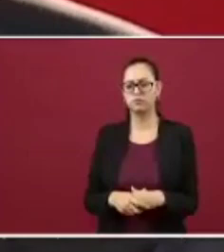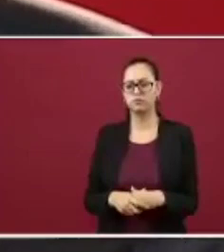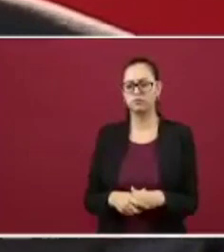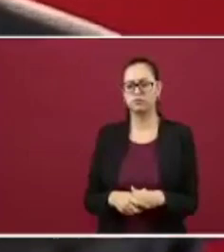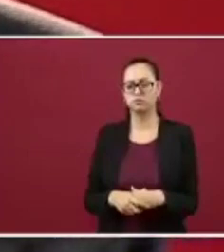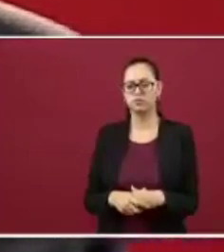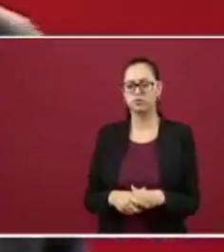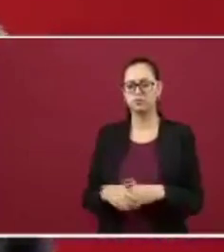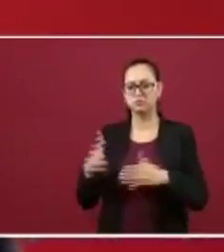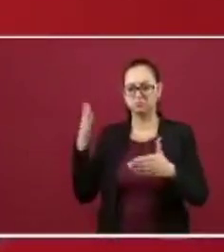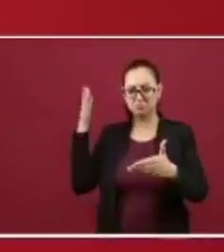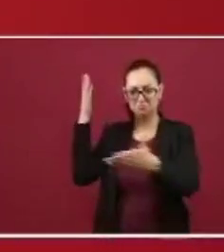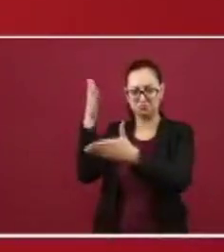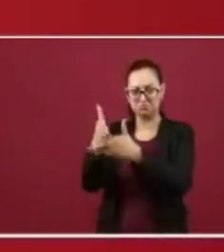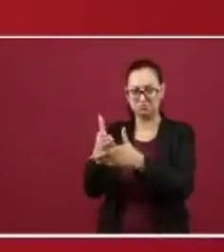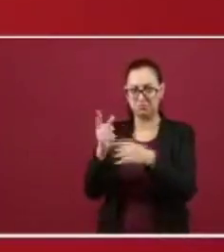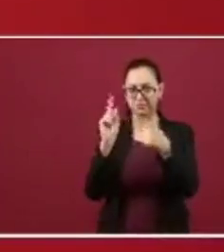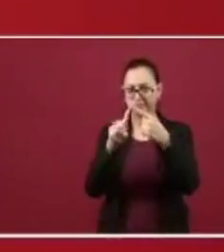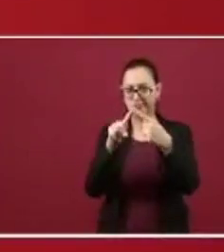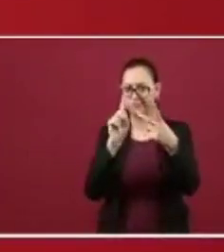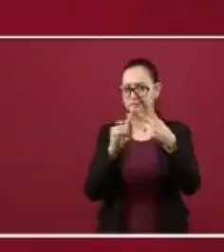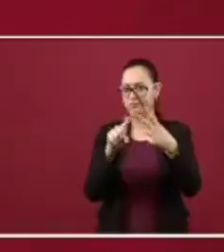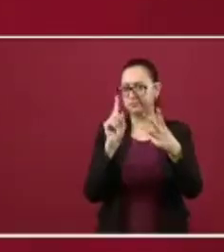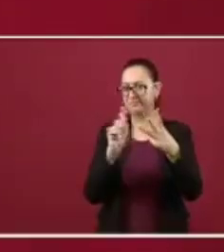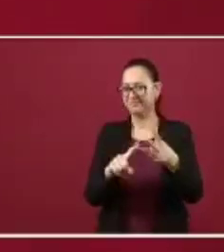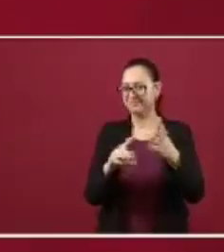tres acciones importantes.